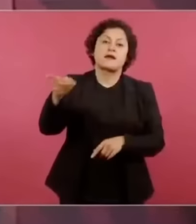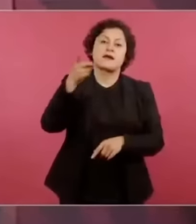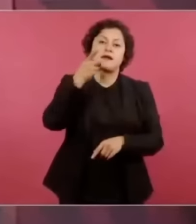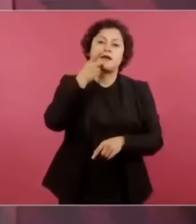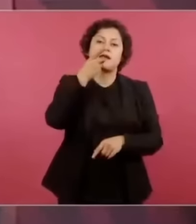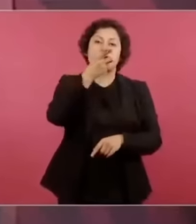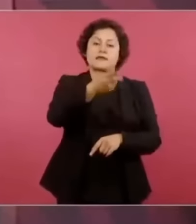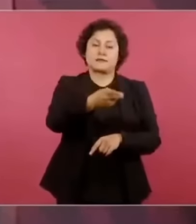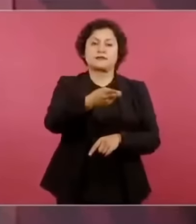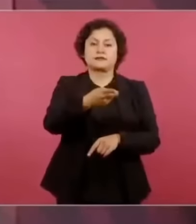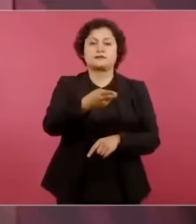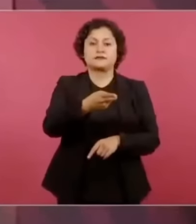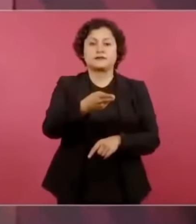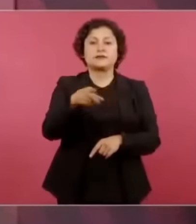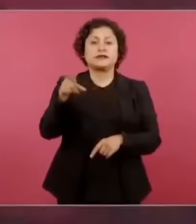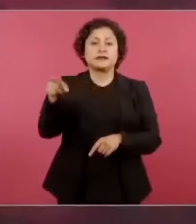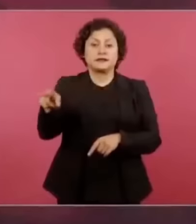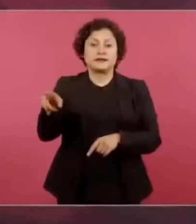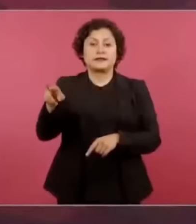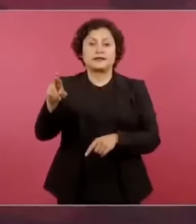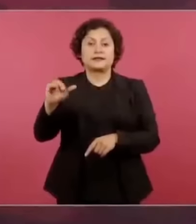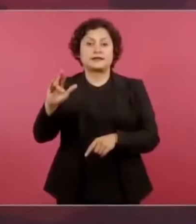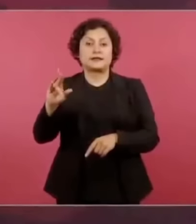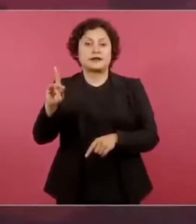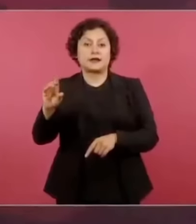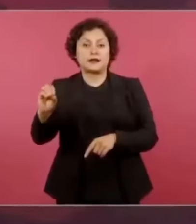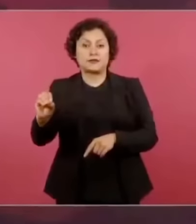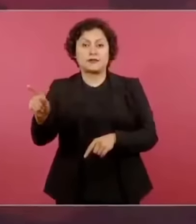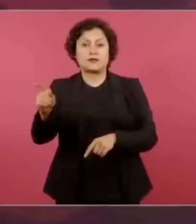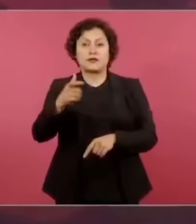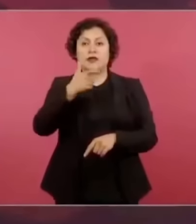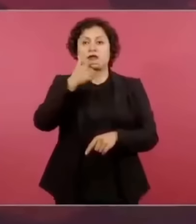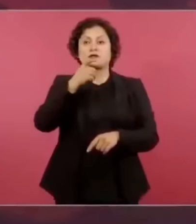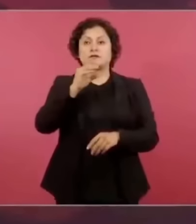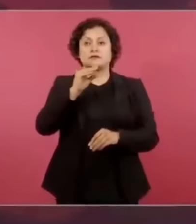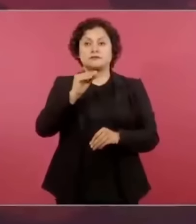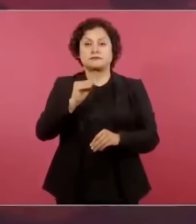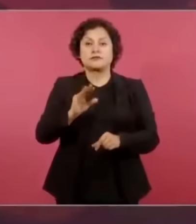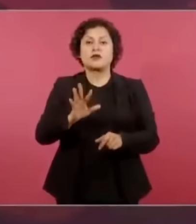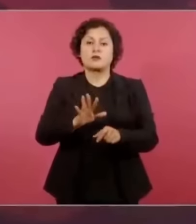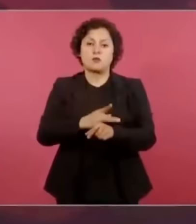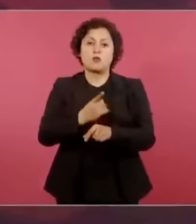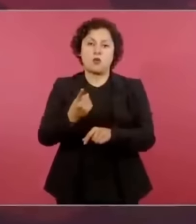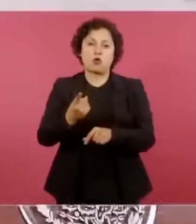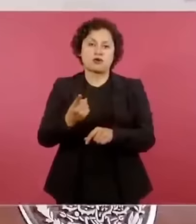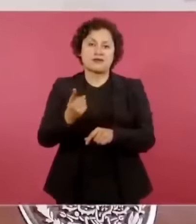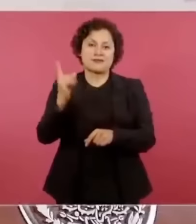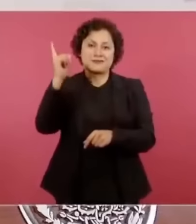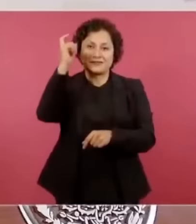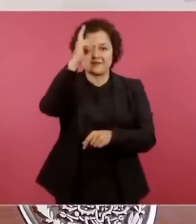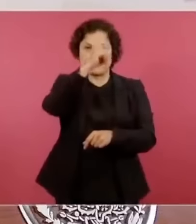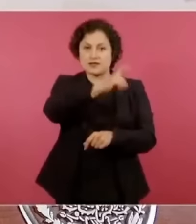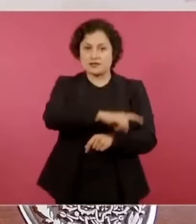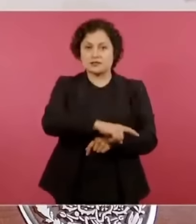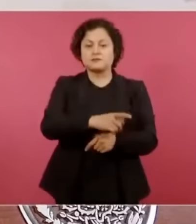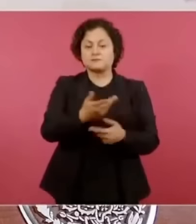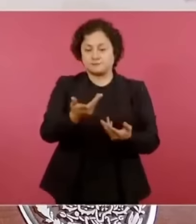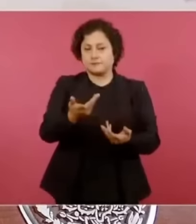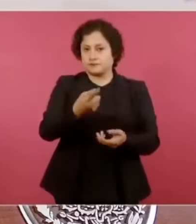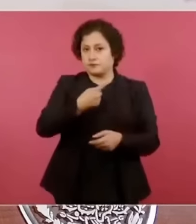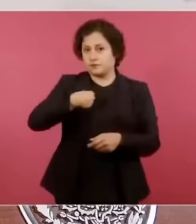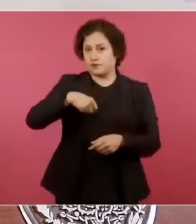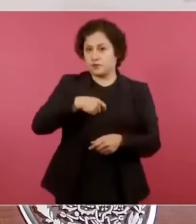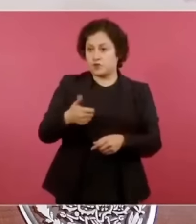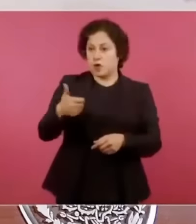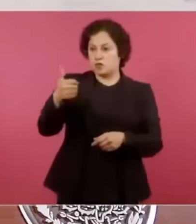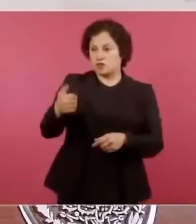dejado su risa porque estaba la situación un poco complicada, pero ponemos la televisión,